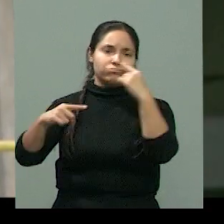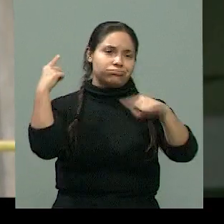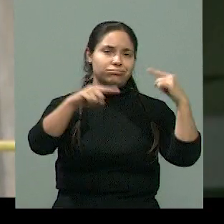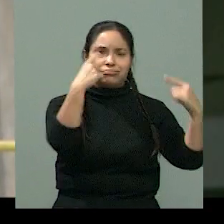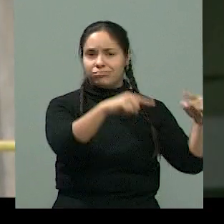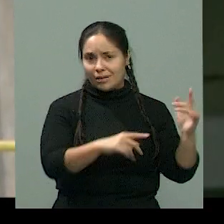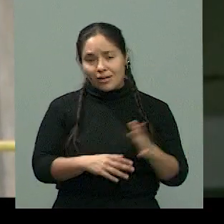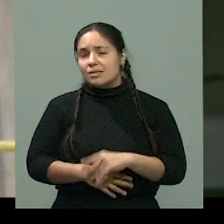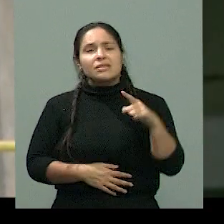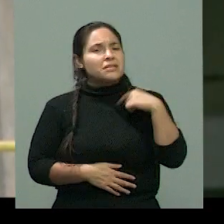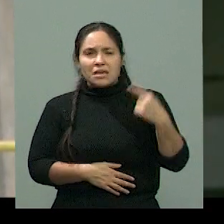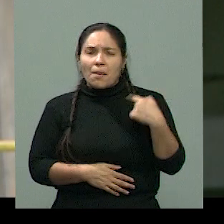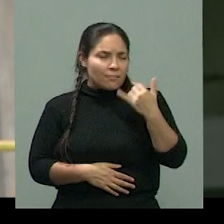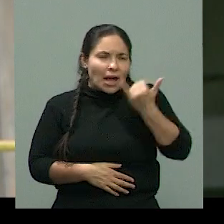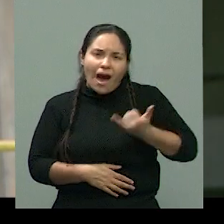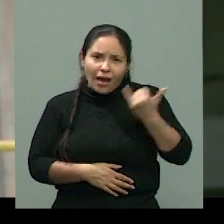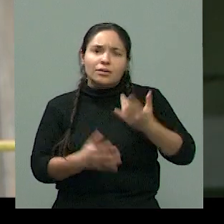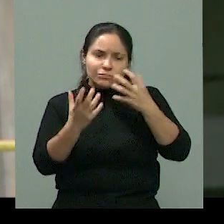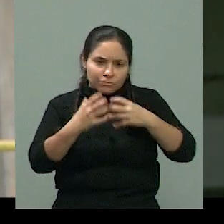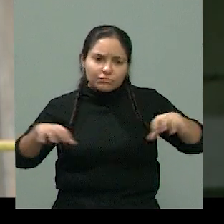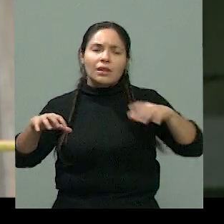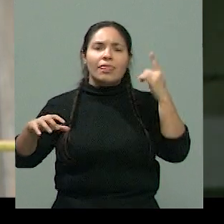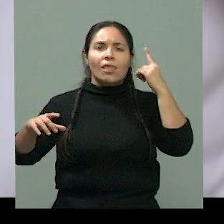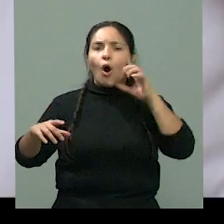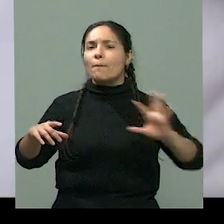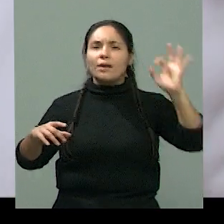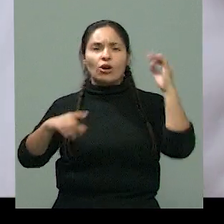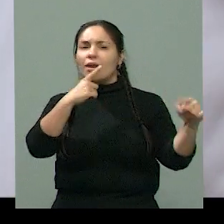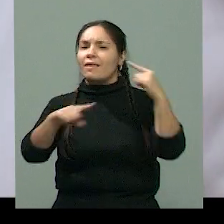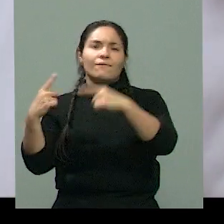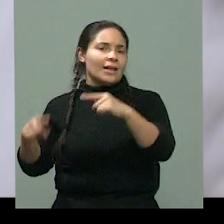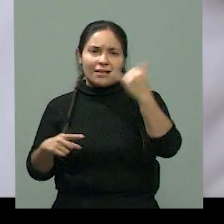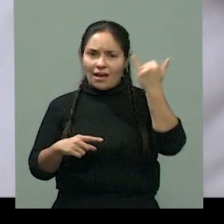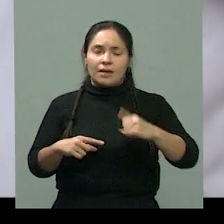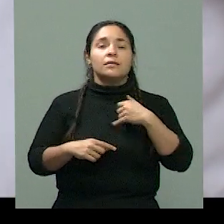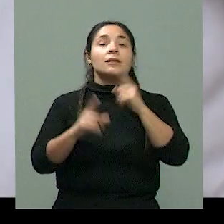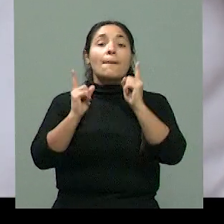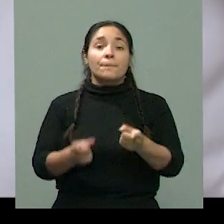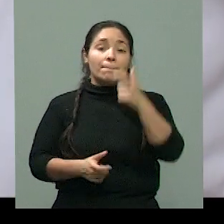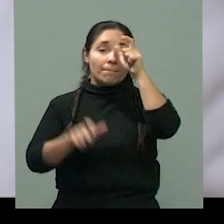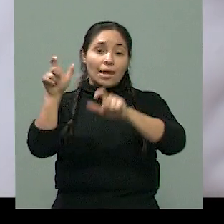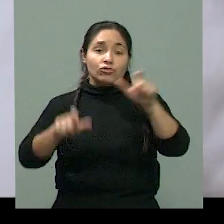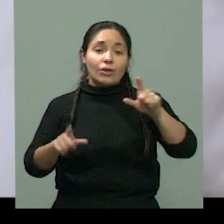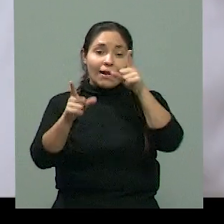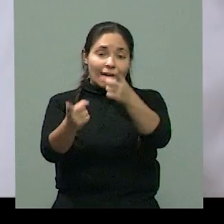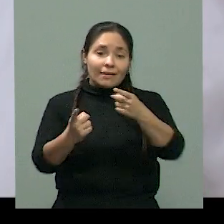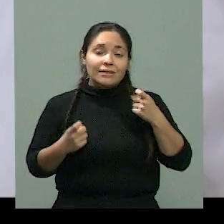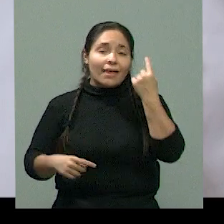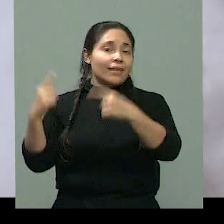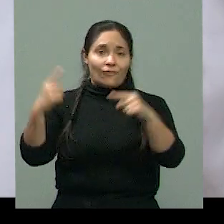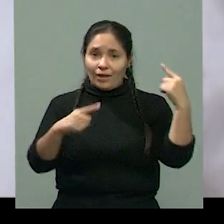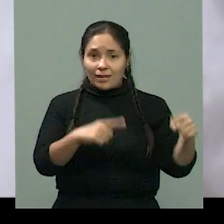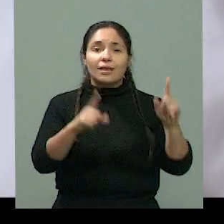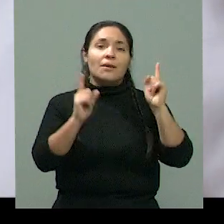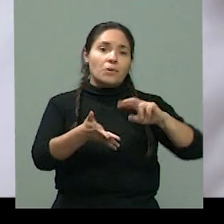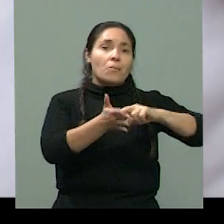tanto, siempre han existido diferentes puntos de vista, diferentes necesidades y diferentes problemáticas. Lo que por ahí